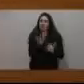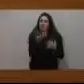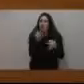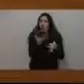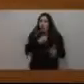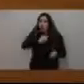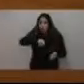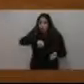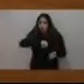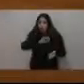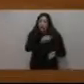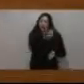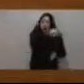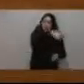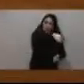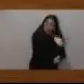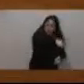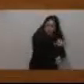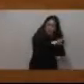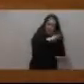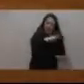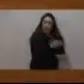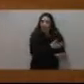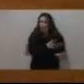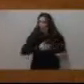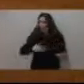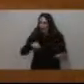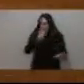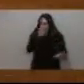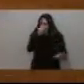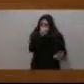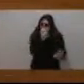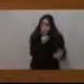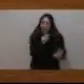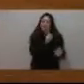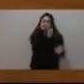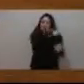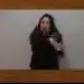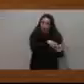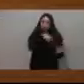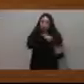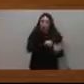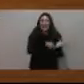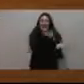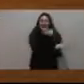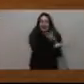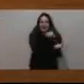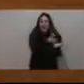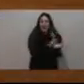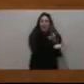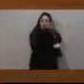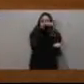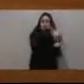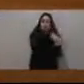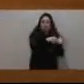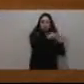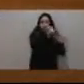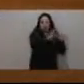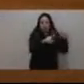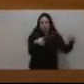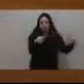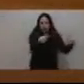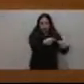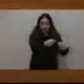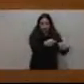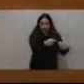y ustedes, que ahora no se quieren acordar, reclamásemos la construcción de una regasificadora. Como digo, por lo tanto,